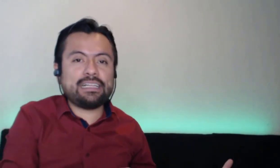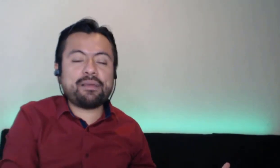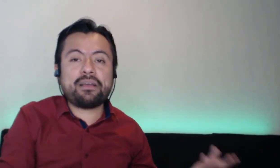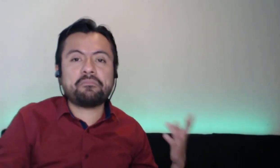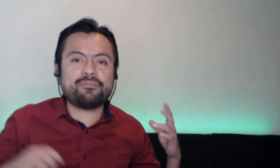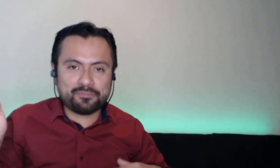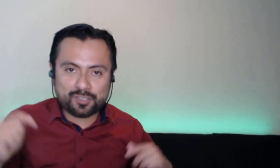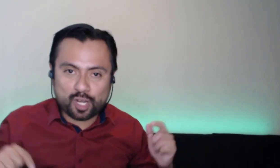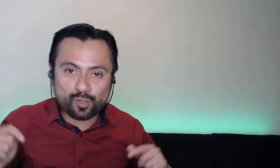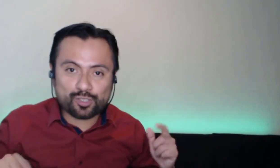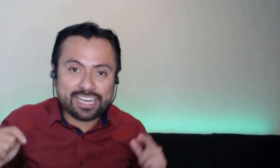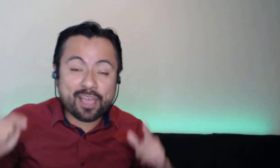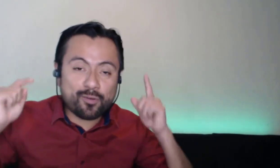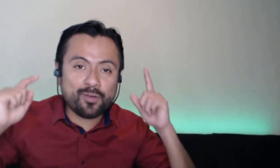sobre el tema los leo